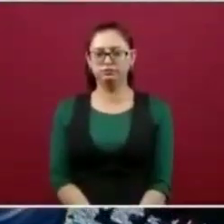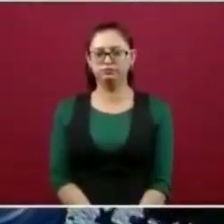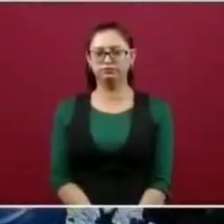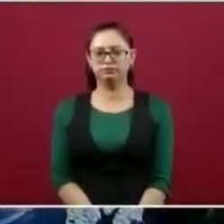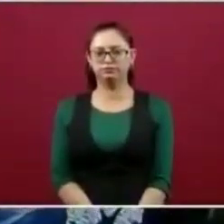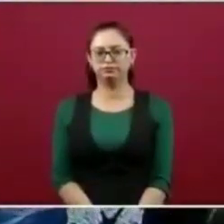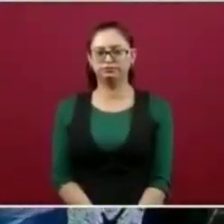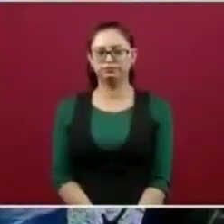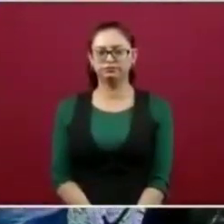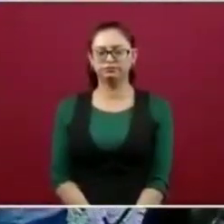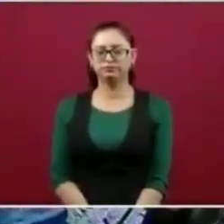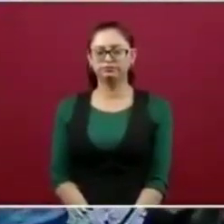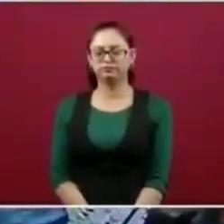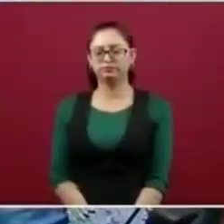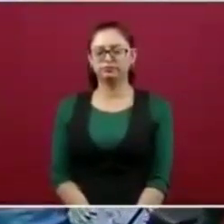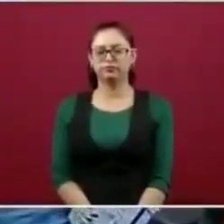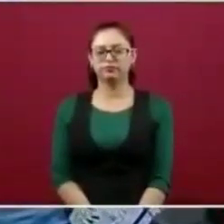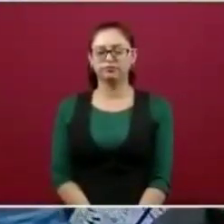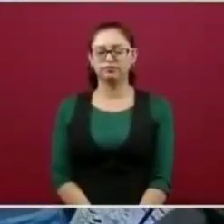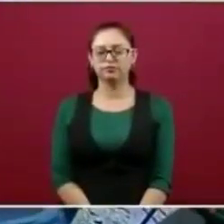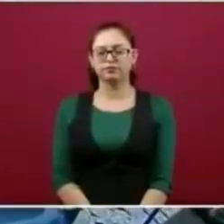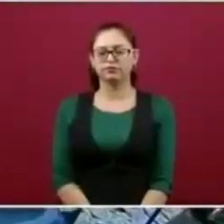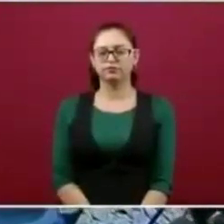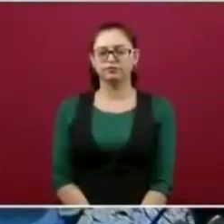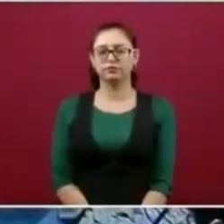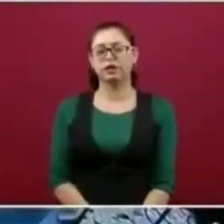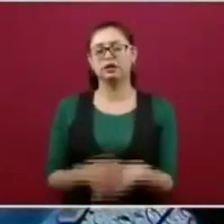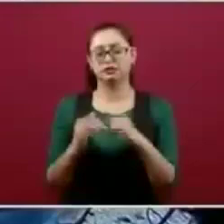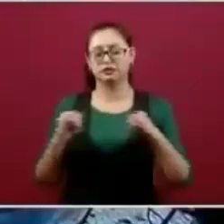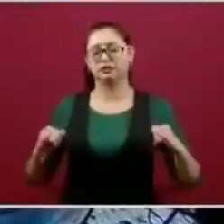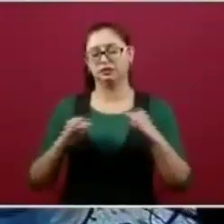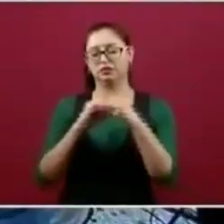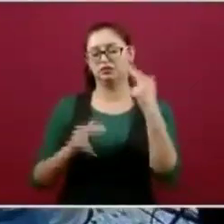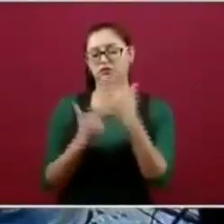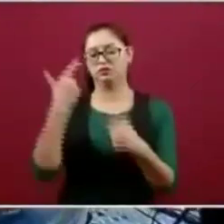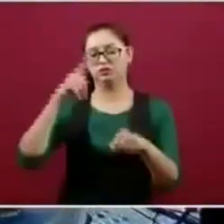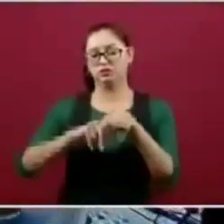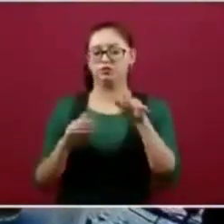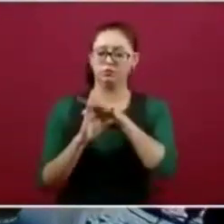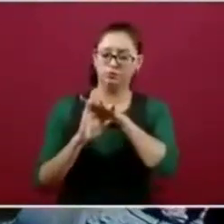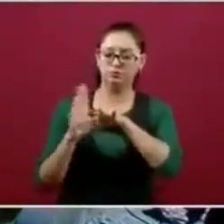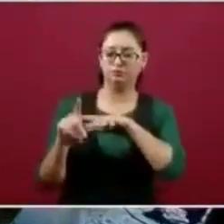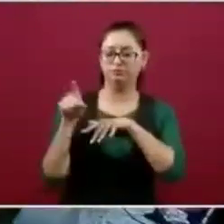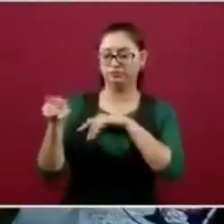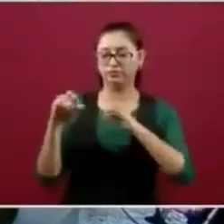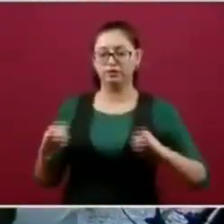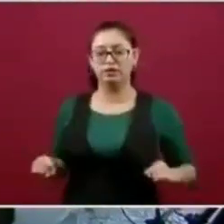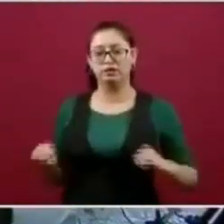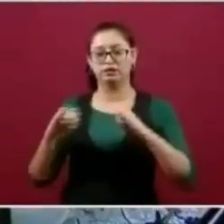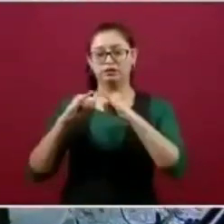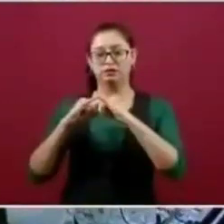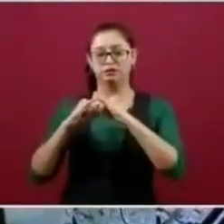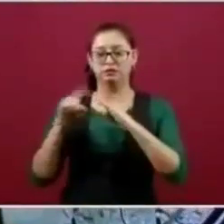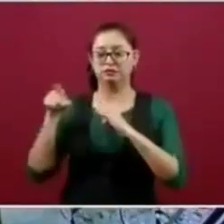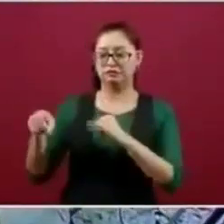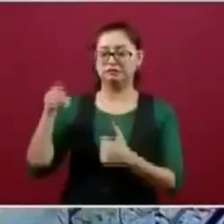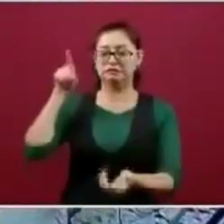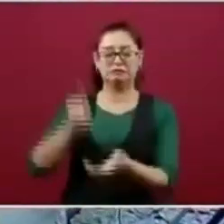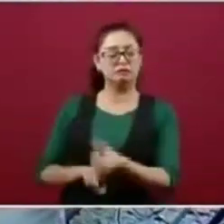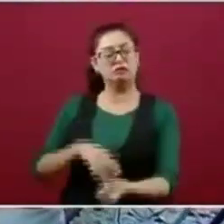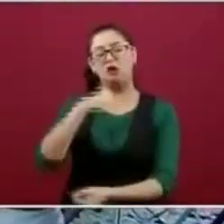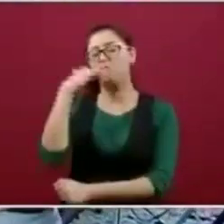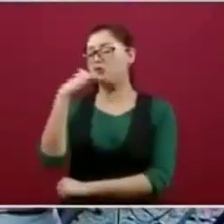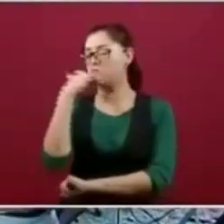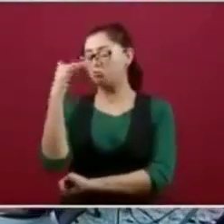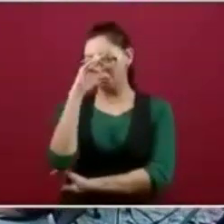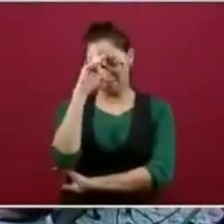Sin duda, el Instituto Nacional de Migración era una de las instituciones que estaba más penetrada de